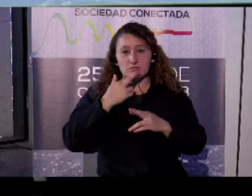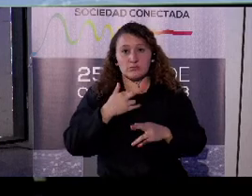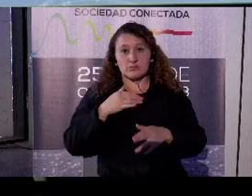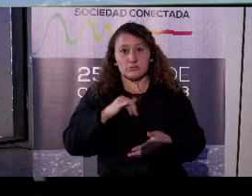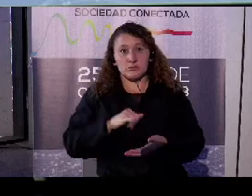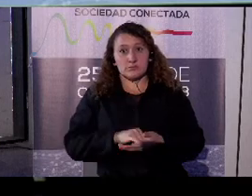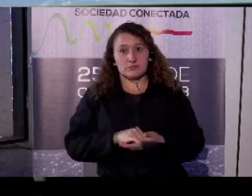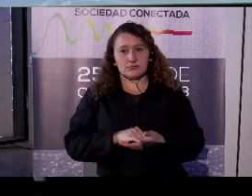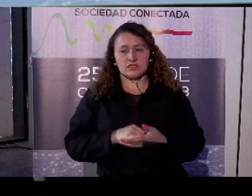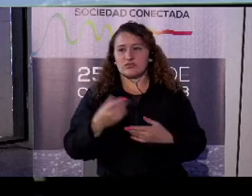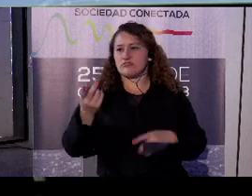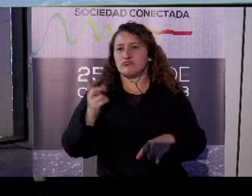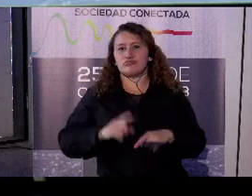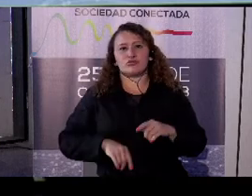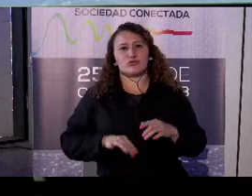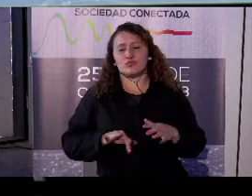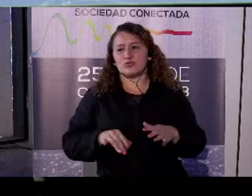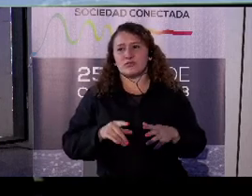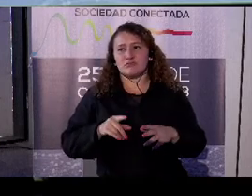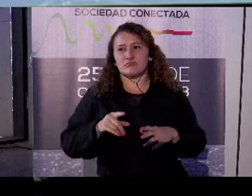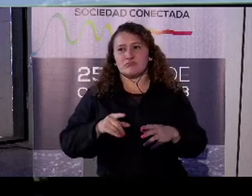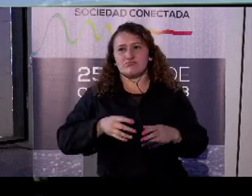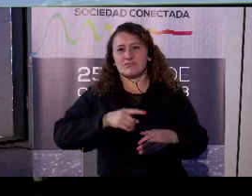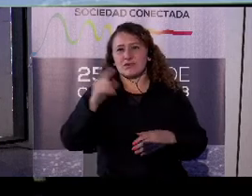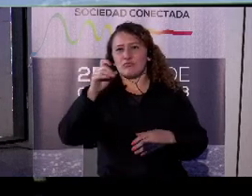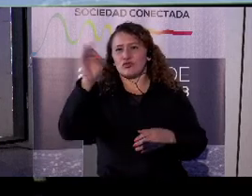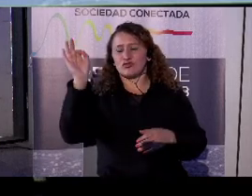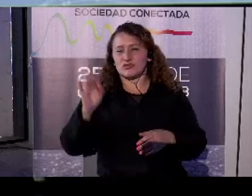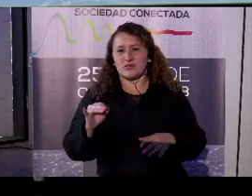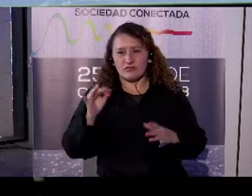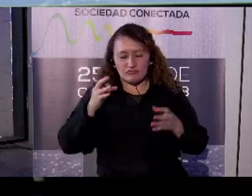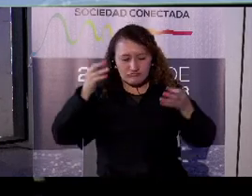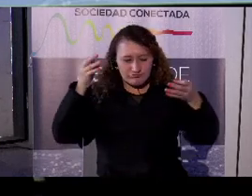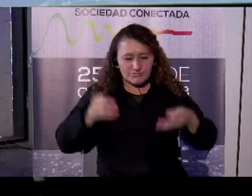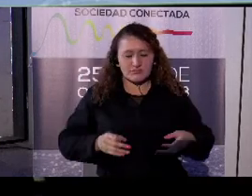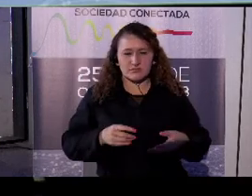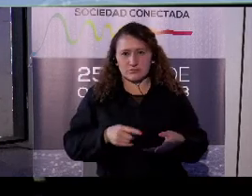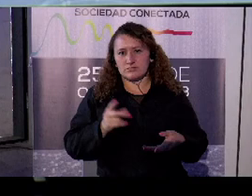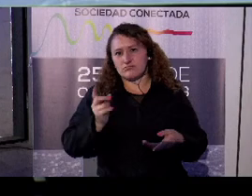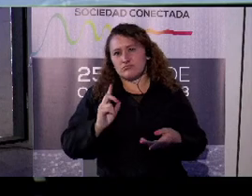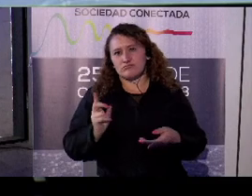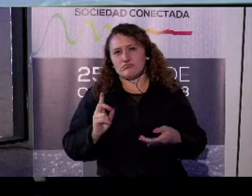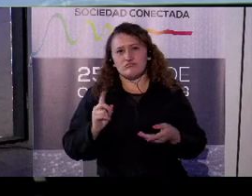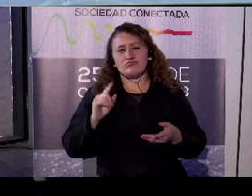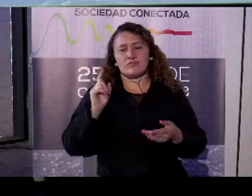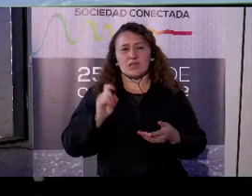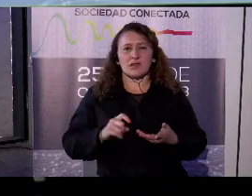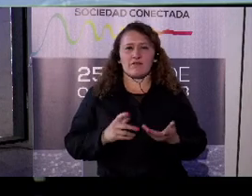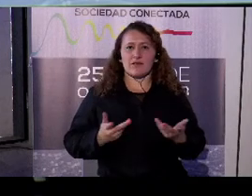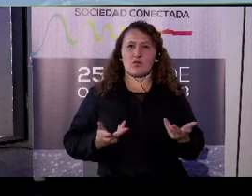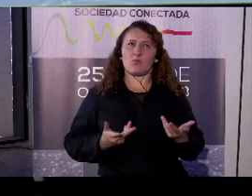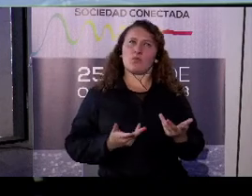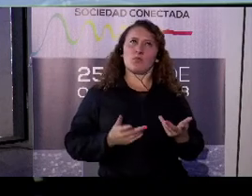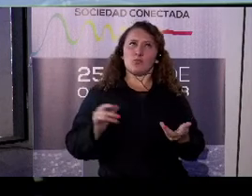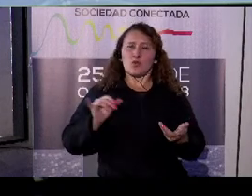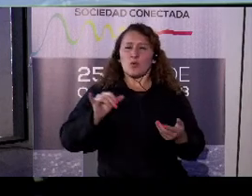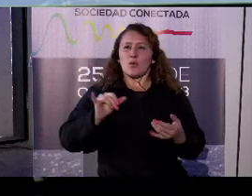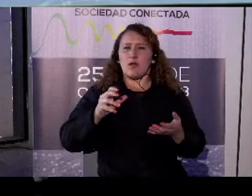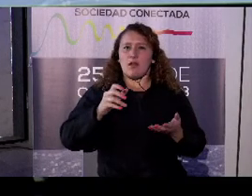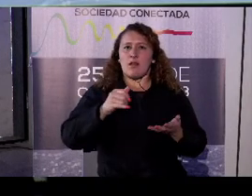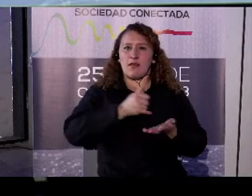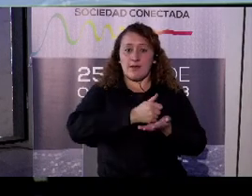simulaciones no se pueden tomar como valores absolutos normalmente hay que tener como una línea